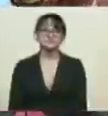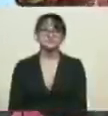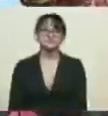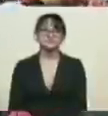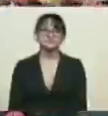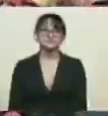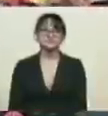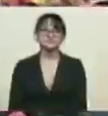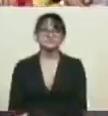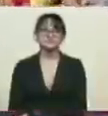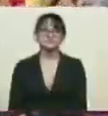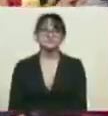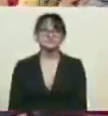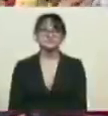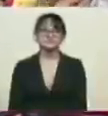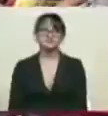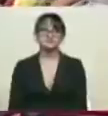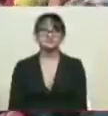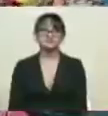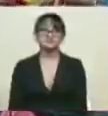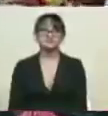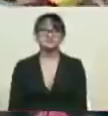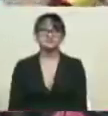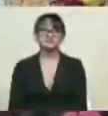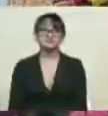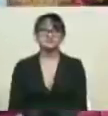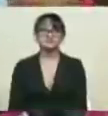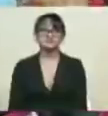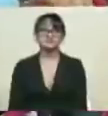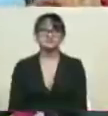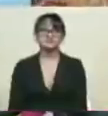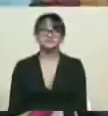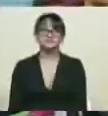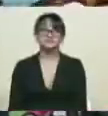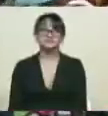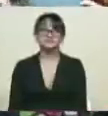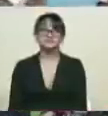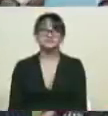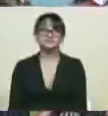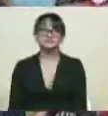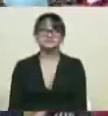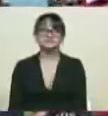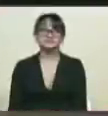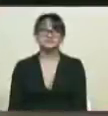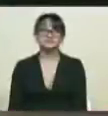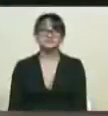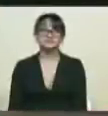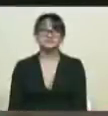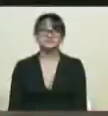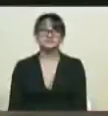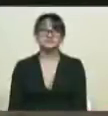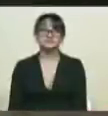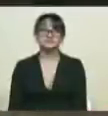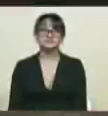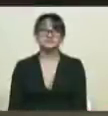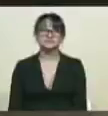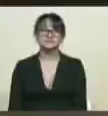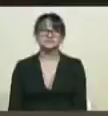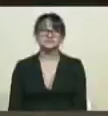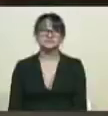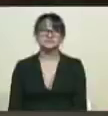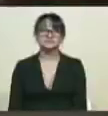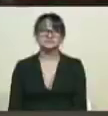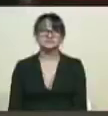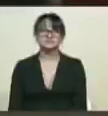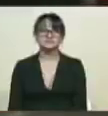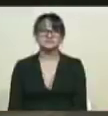según como se use, si es cuero en manos del amo que te hace llorar el negro. Sin